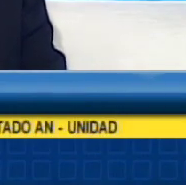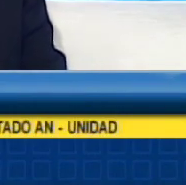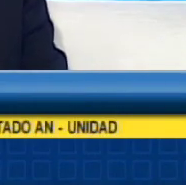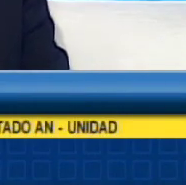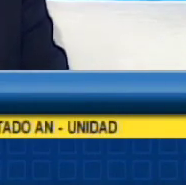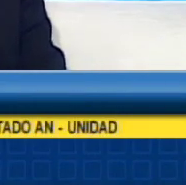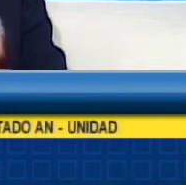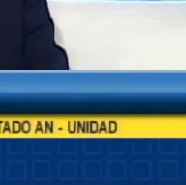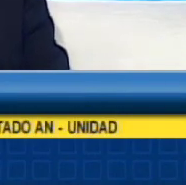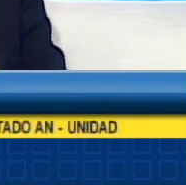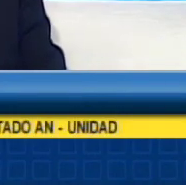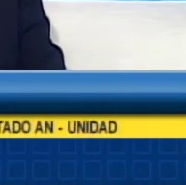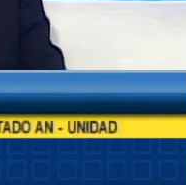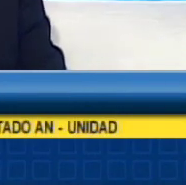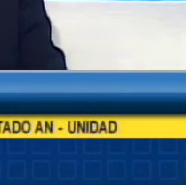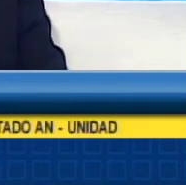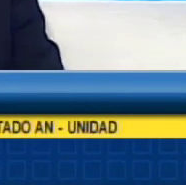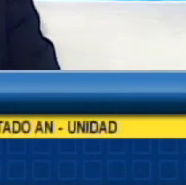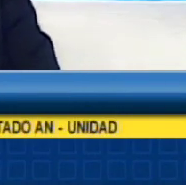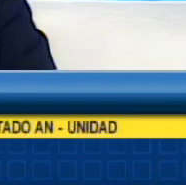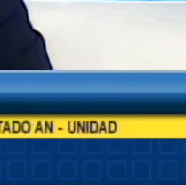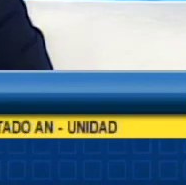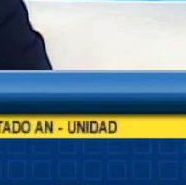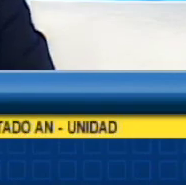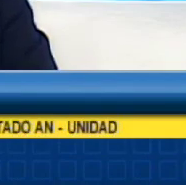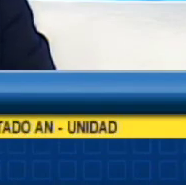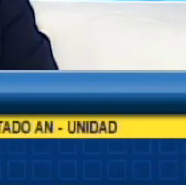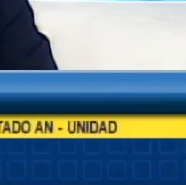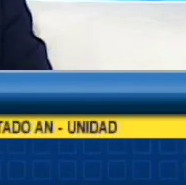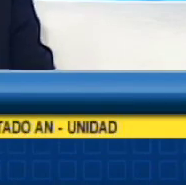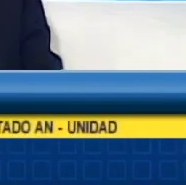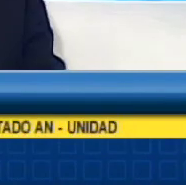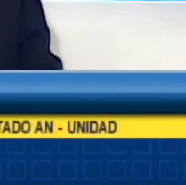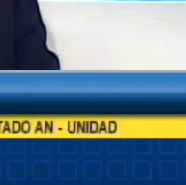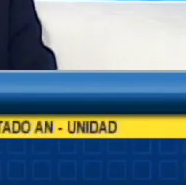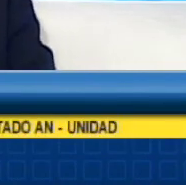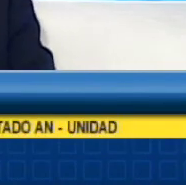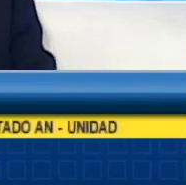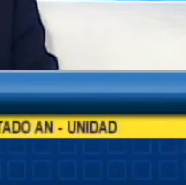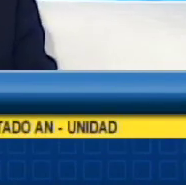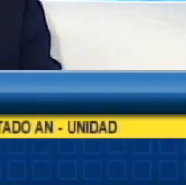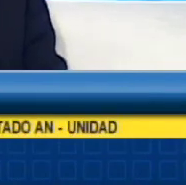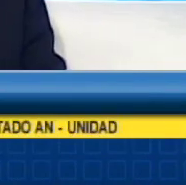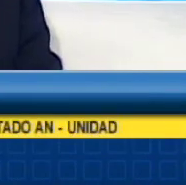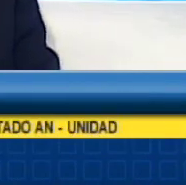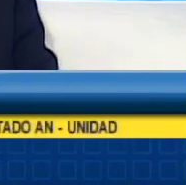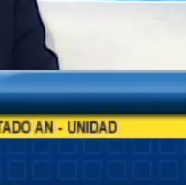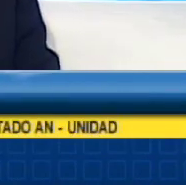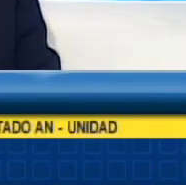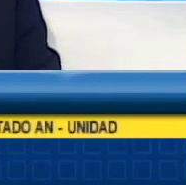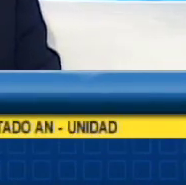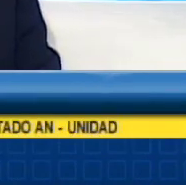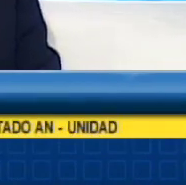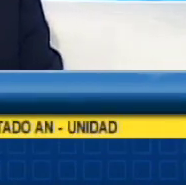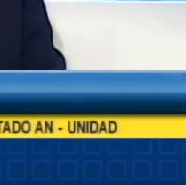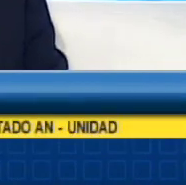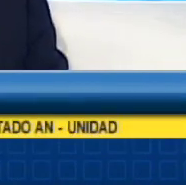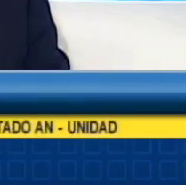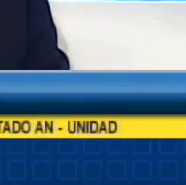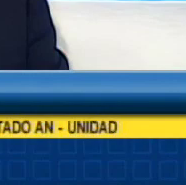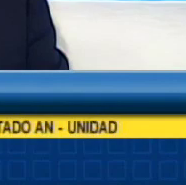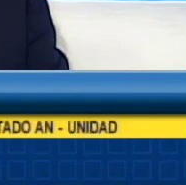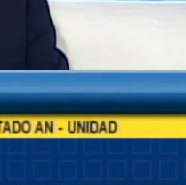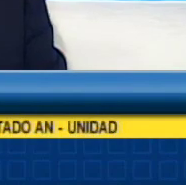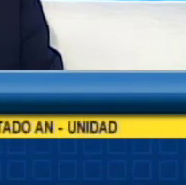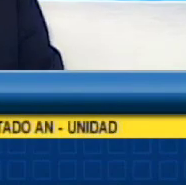el gobierno, sino que el diálogo signifique cómo trabajar juntos el gobierno, el sector privado o el gobierno y los medios, no para frenar la